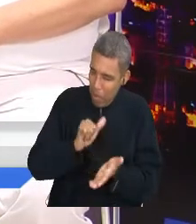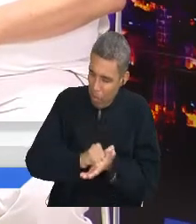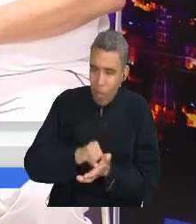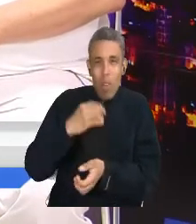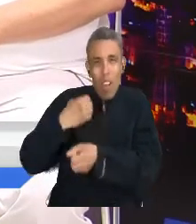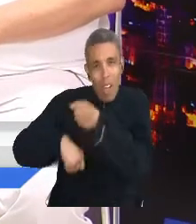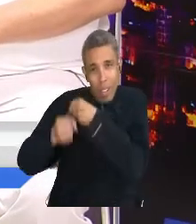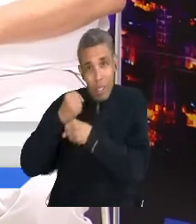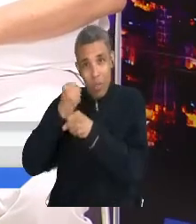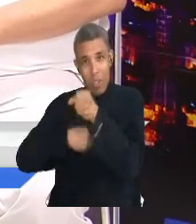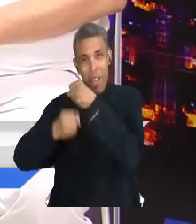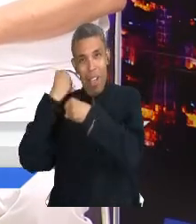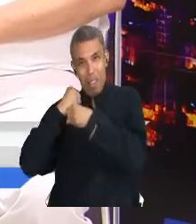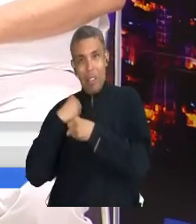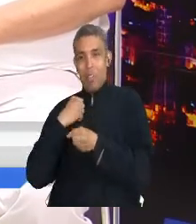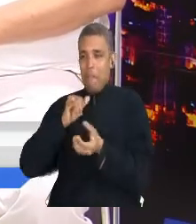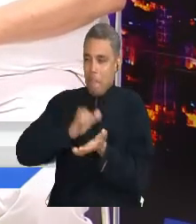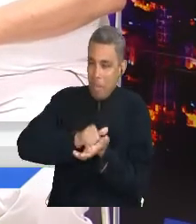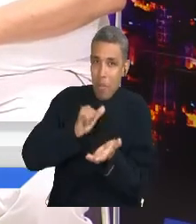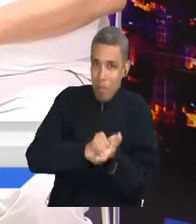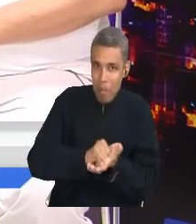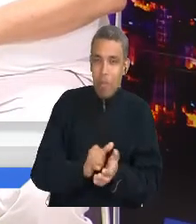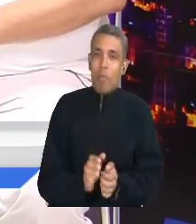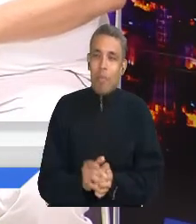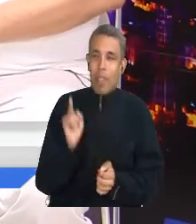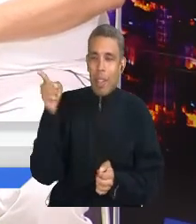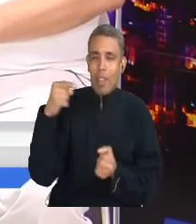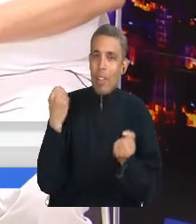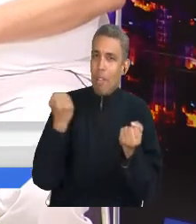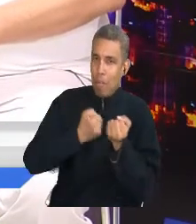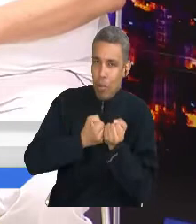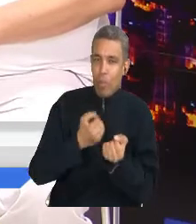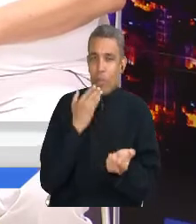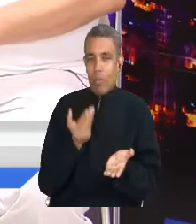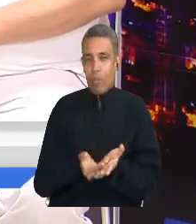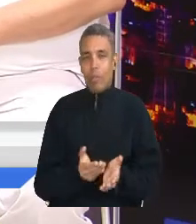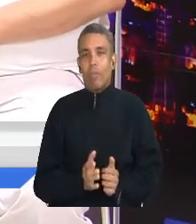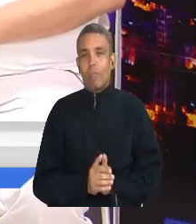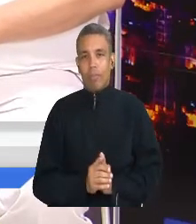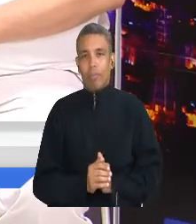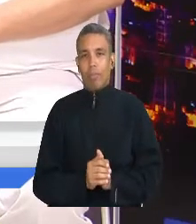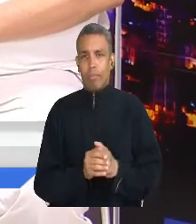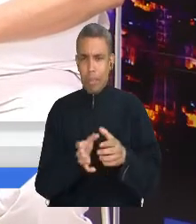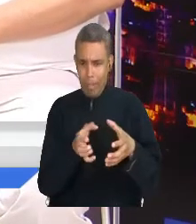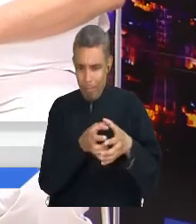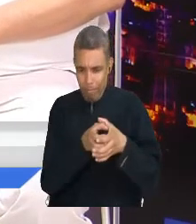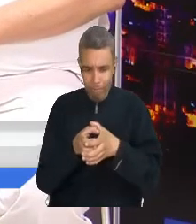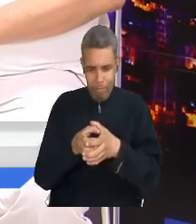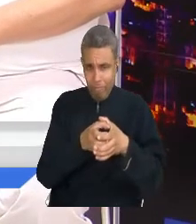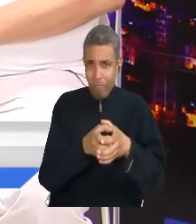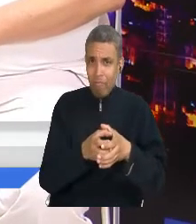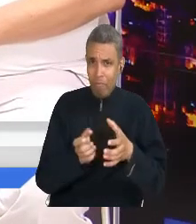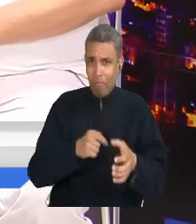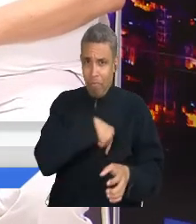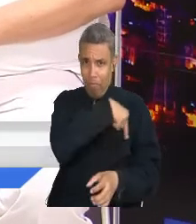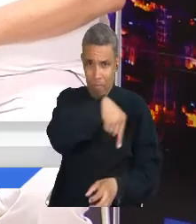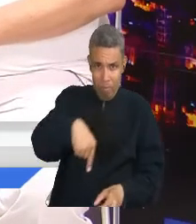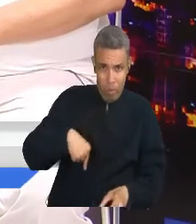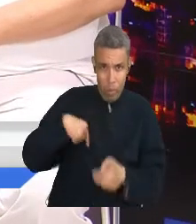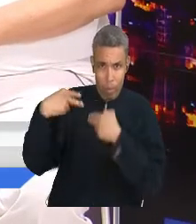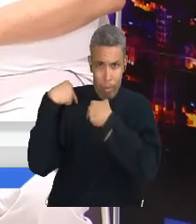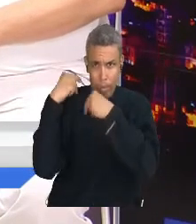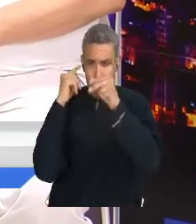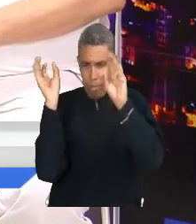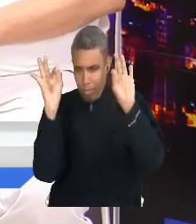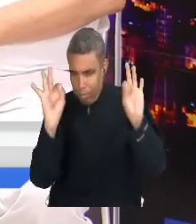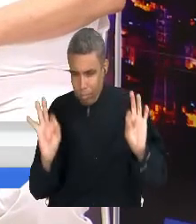la Asociación Músico Popular consigue también el apoyo de varias empresas que tradicionalmente